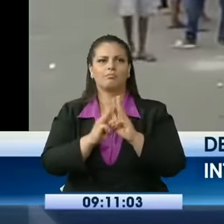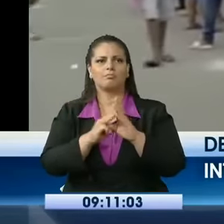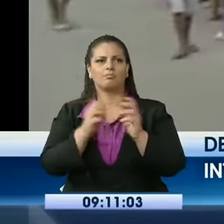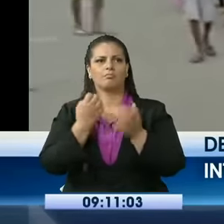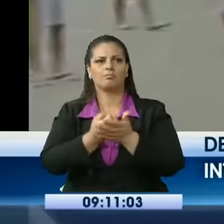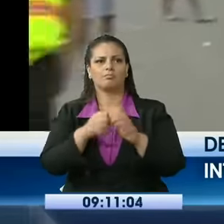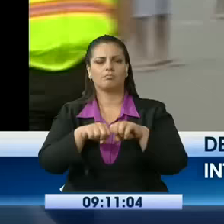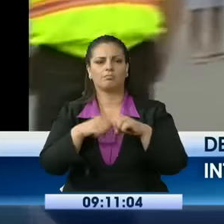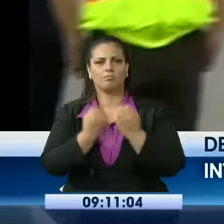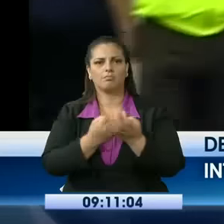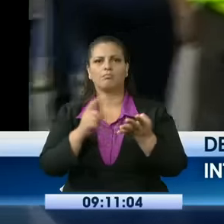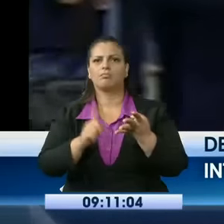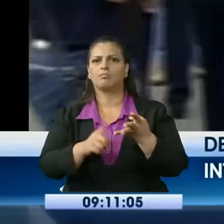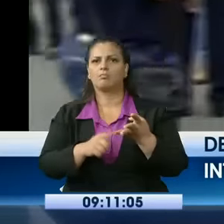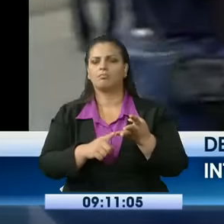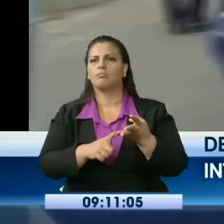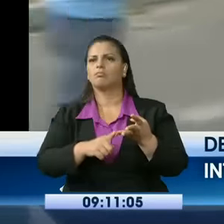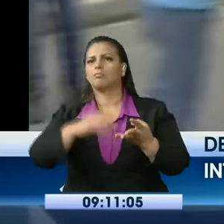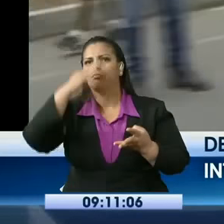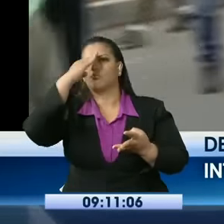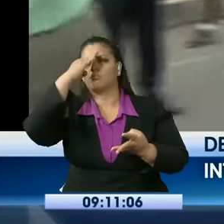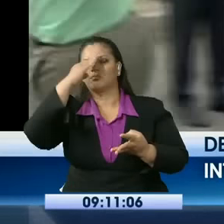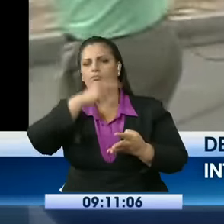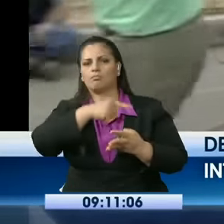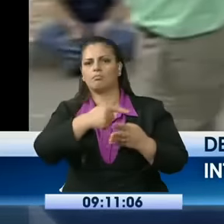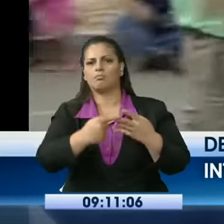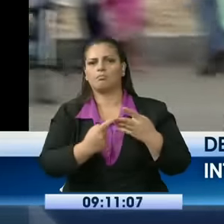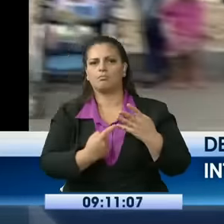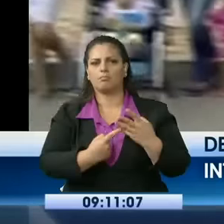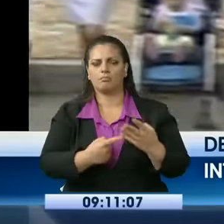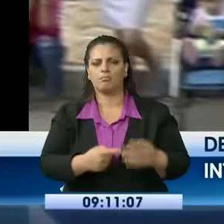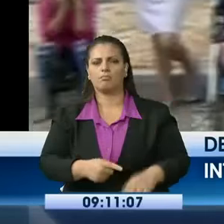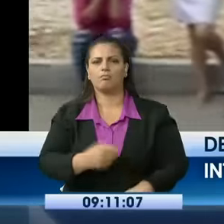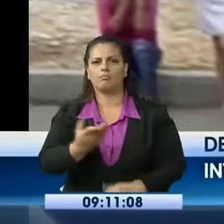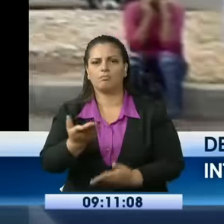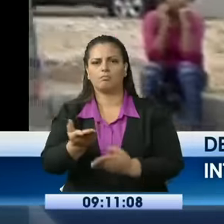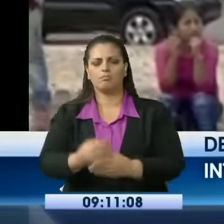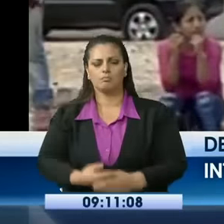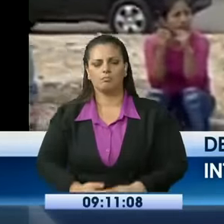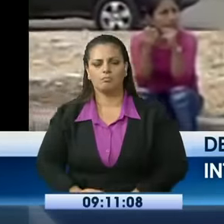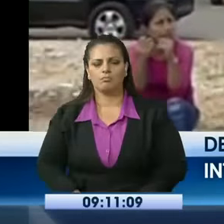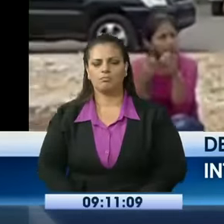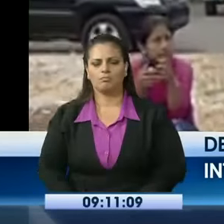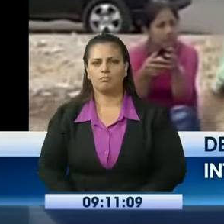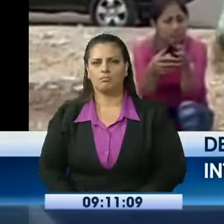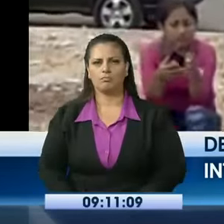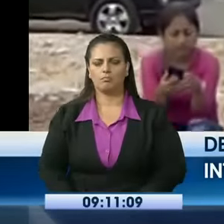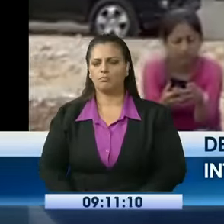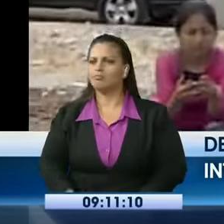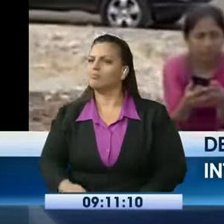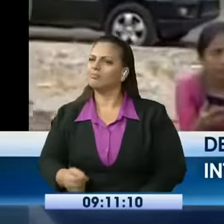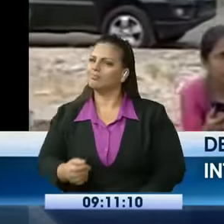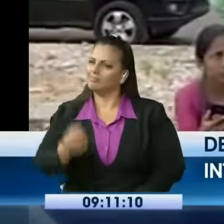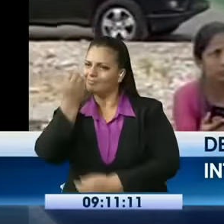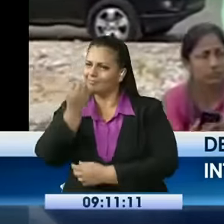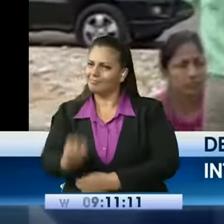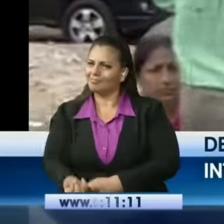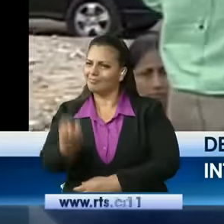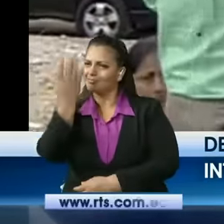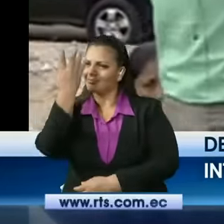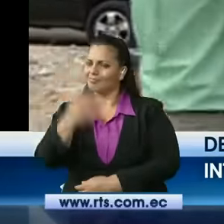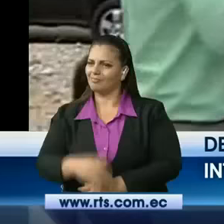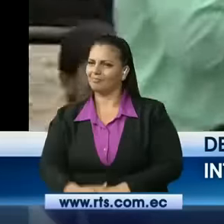Por ejemplo, aquí hay moradores. Voy a conversar con la gente que vive aquí en el sector, en Sociovivienda 2. Señora, buenos días.